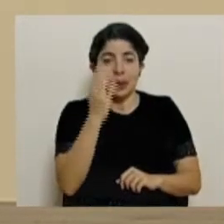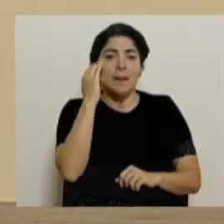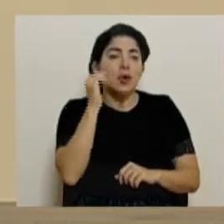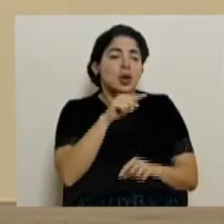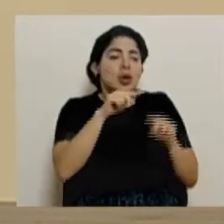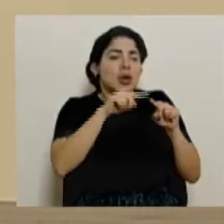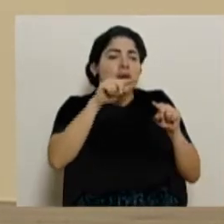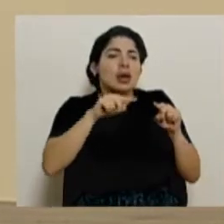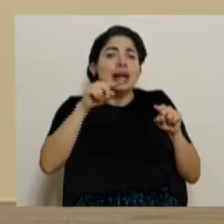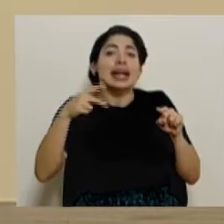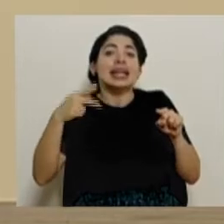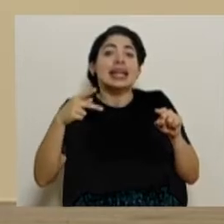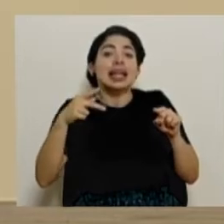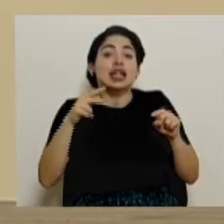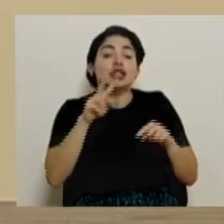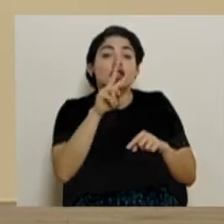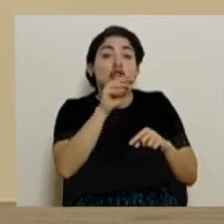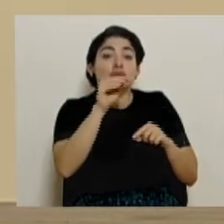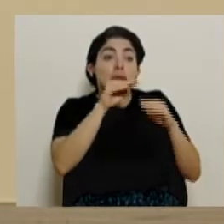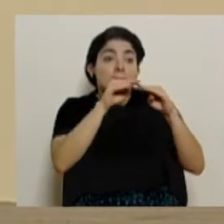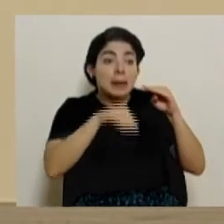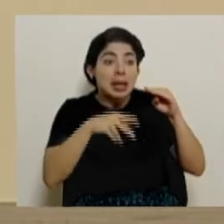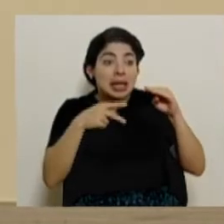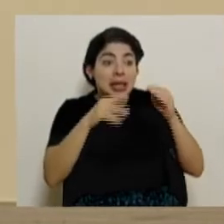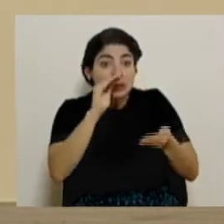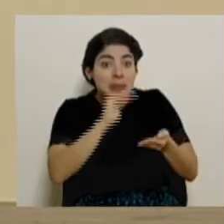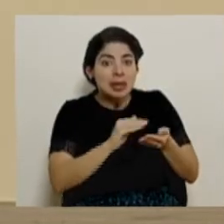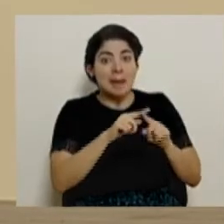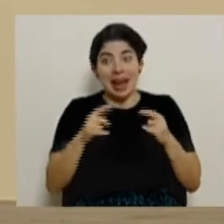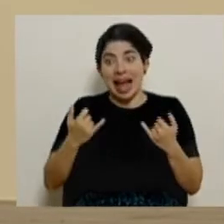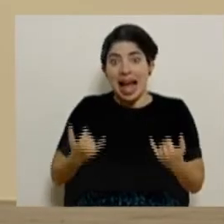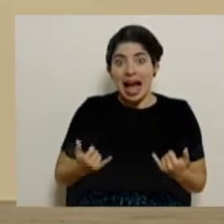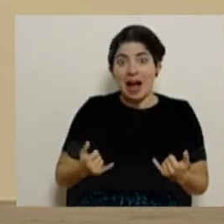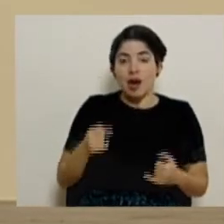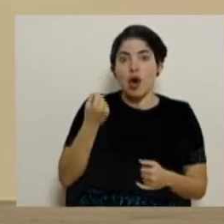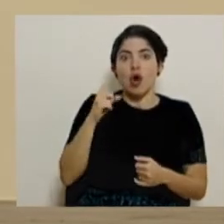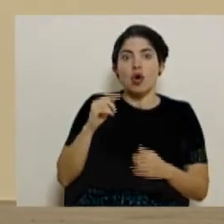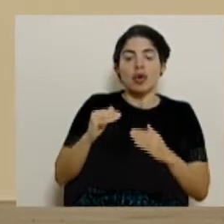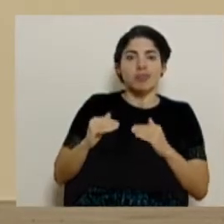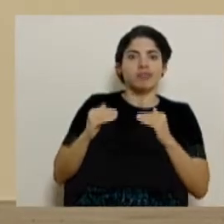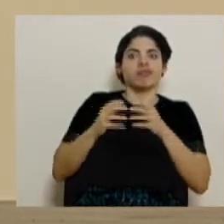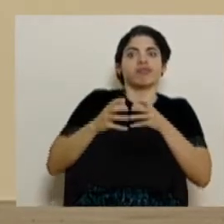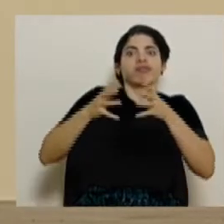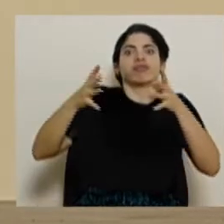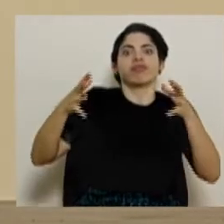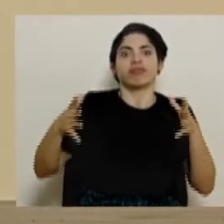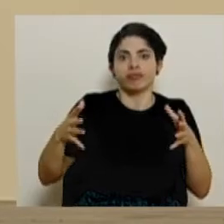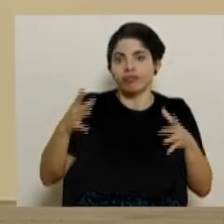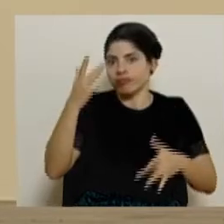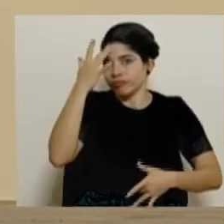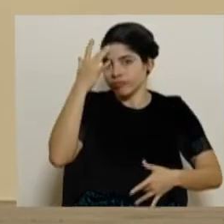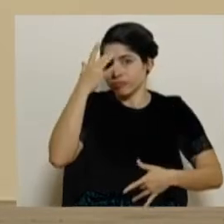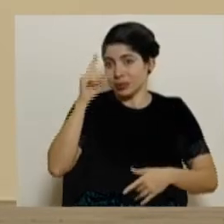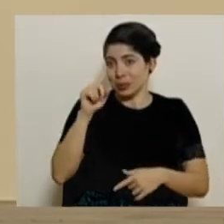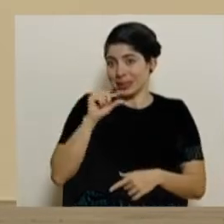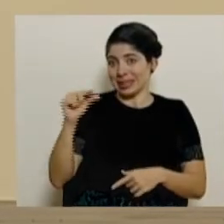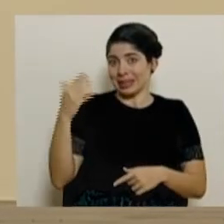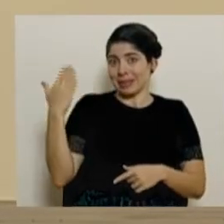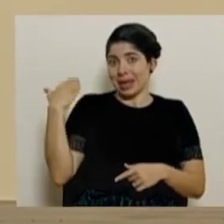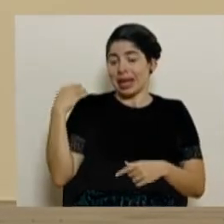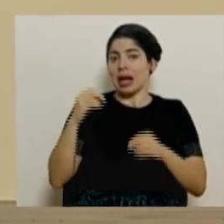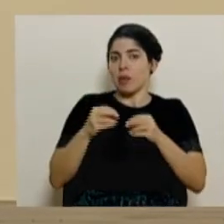cantonal es menor a 2. En este caso tenemos 11 cantones que suben, hemos tenido un aumento importante de casos en la última